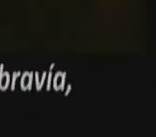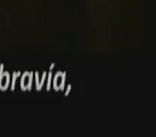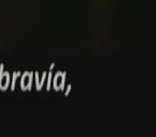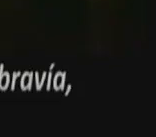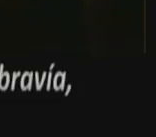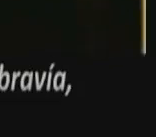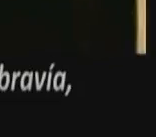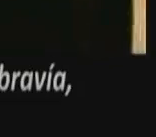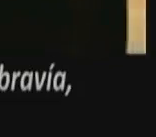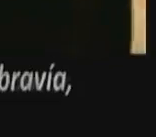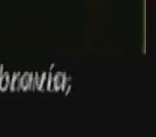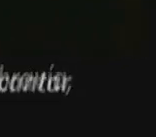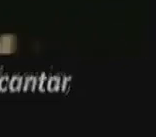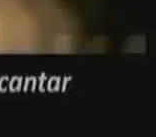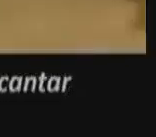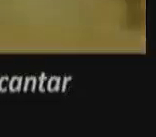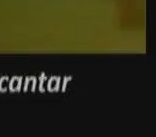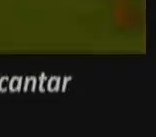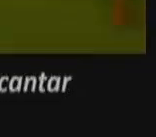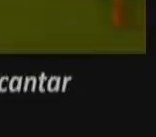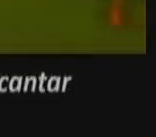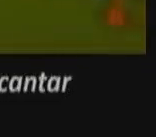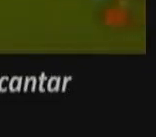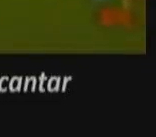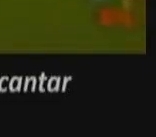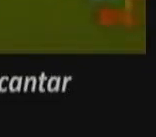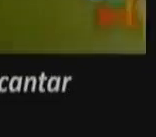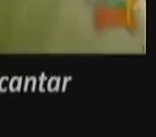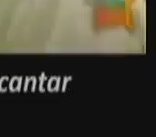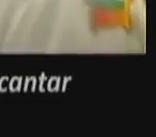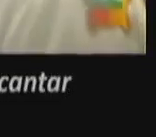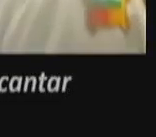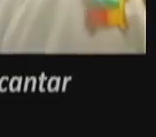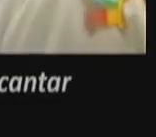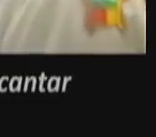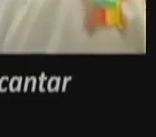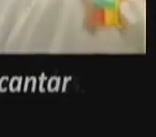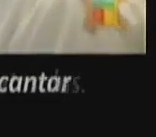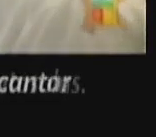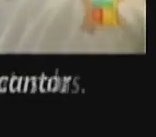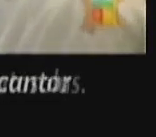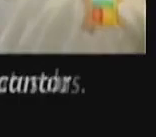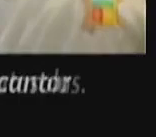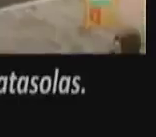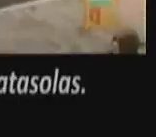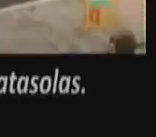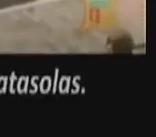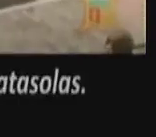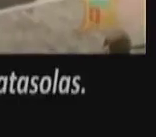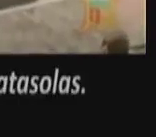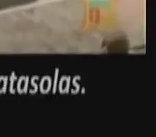salpicado de sangre en la vida, yo soy tierra firme y quiero cantar.